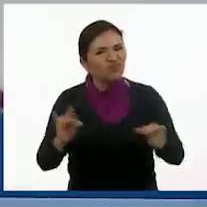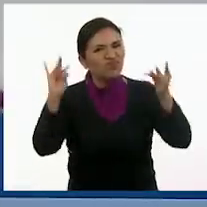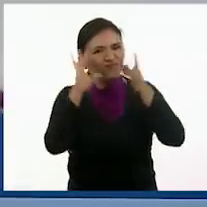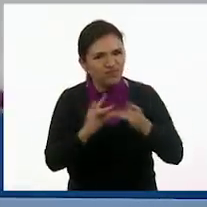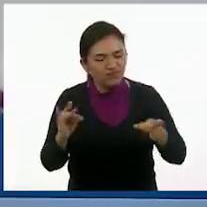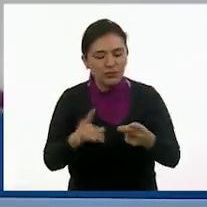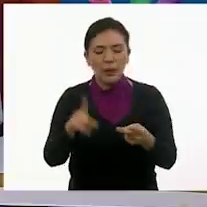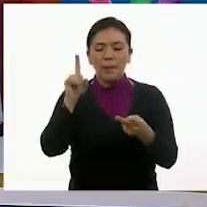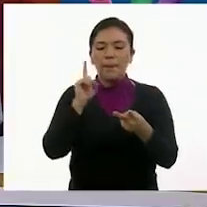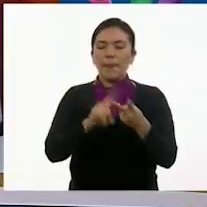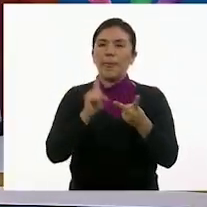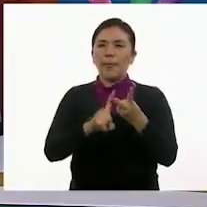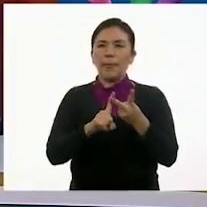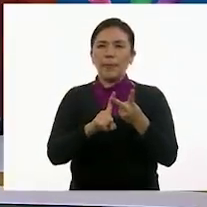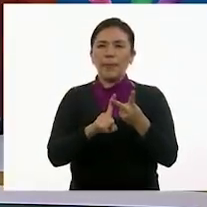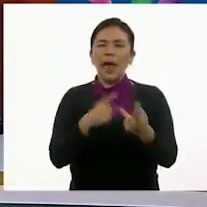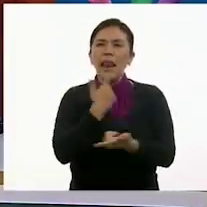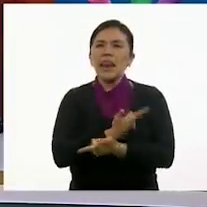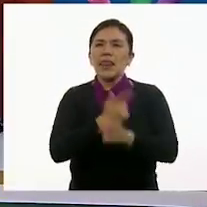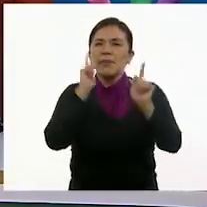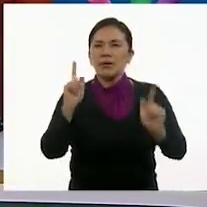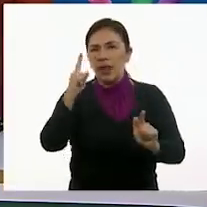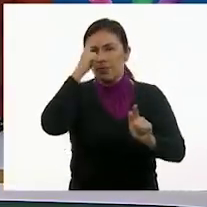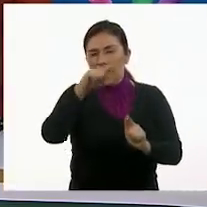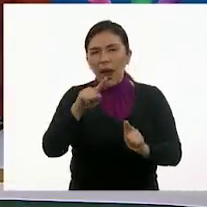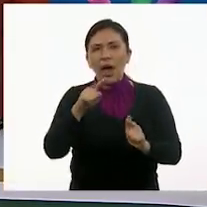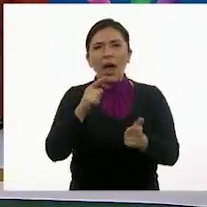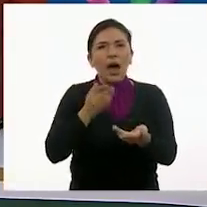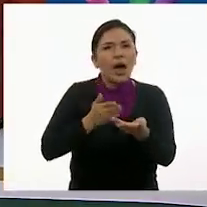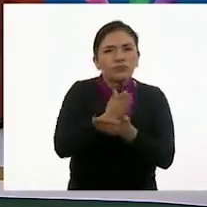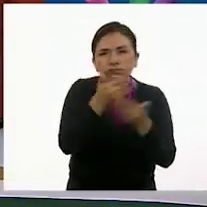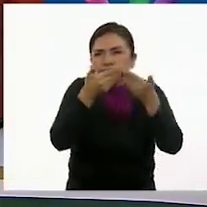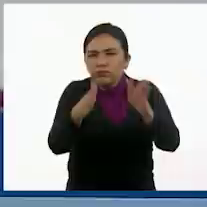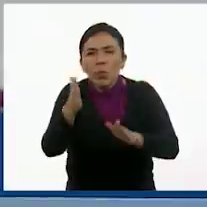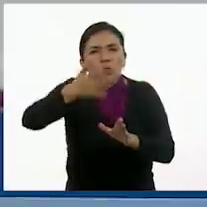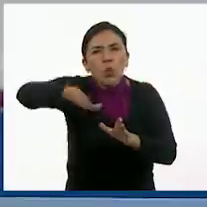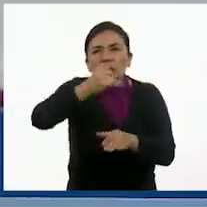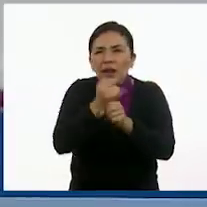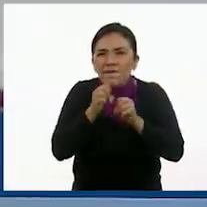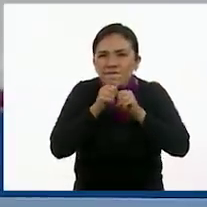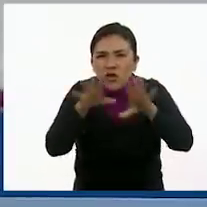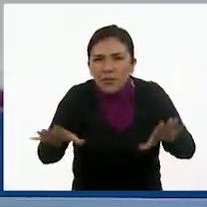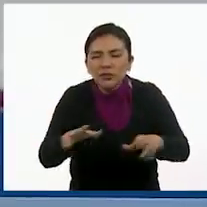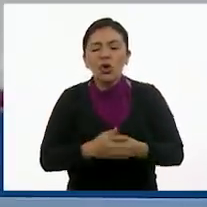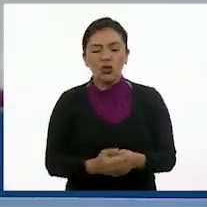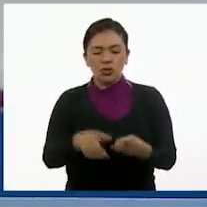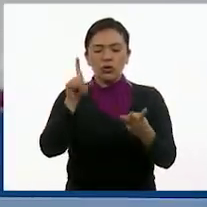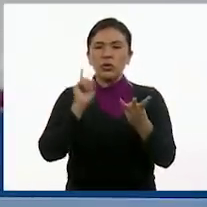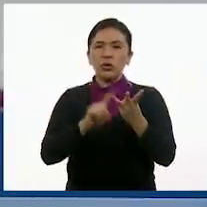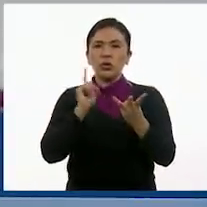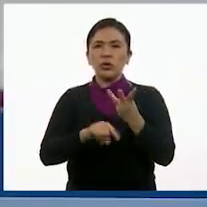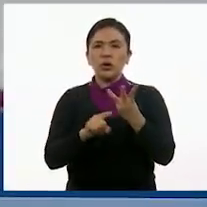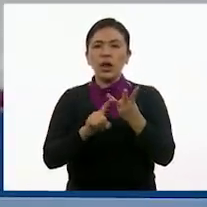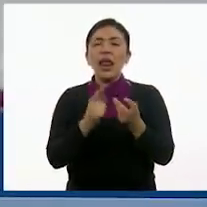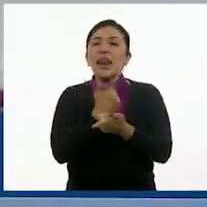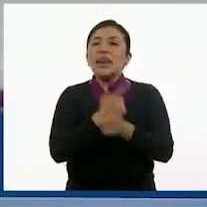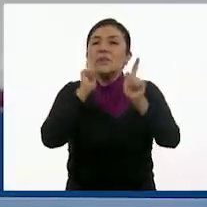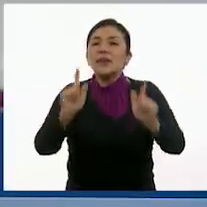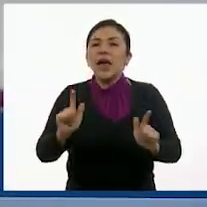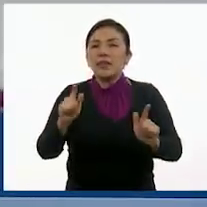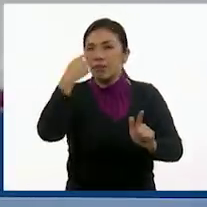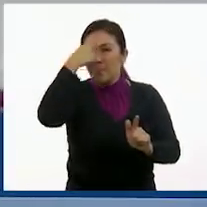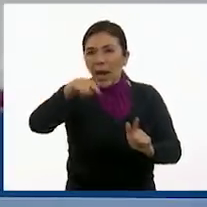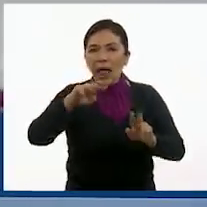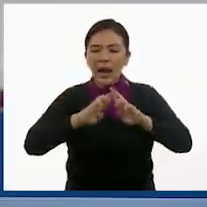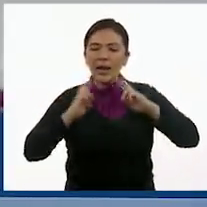Ajá. También la libertad de acceso a la información, uh-huh, la libertad